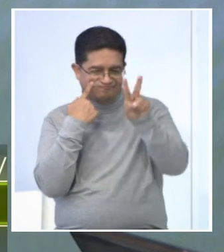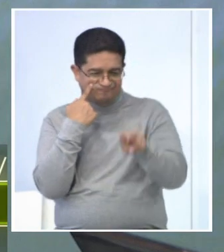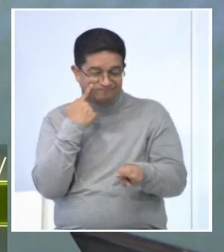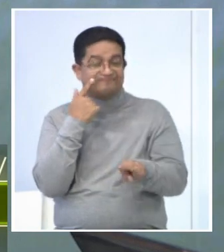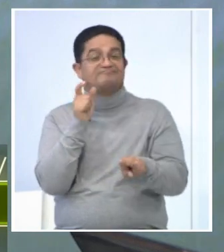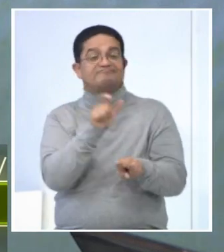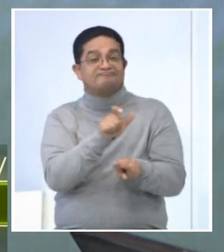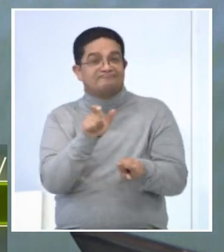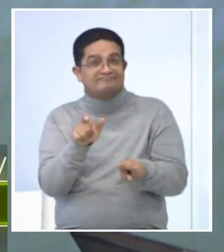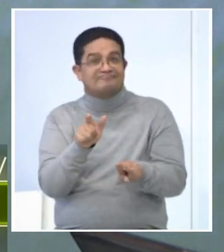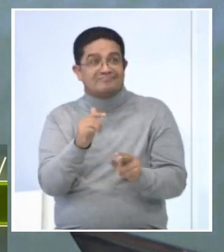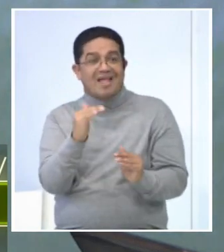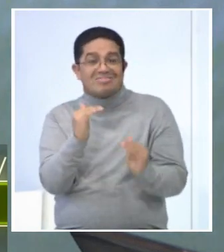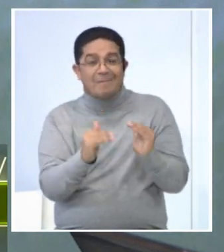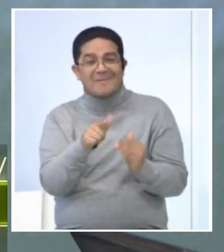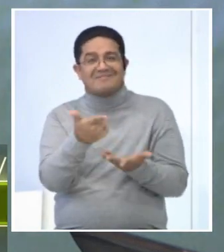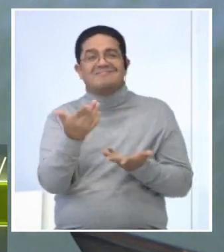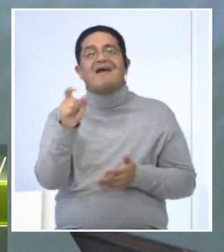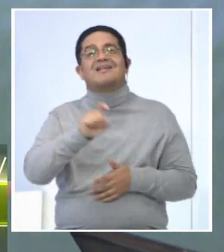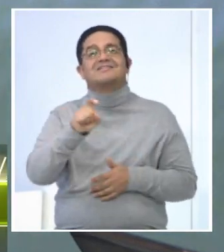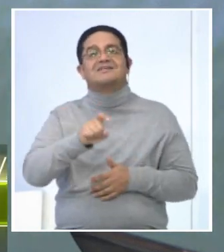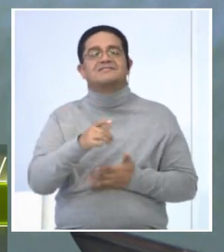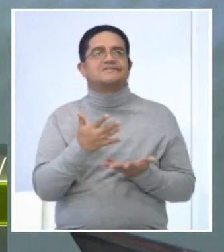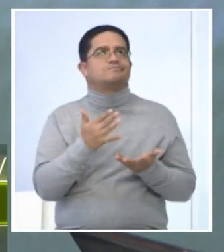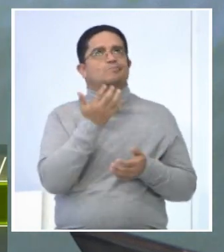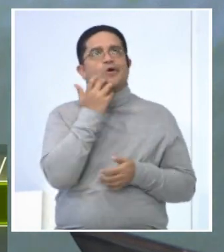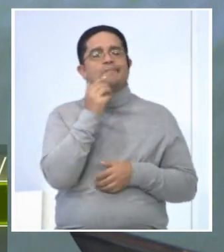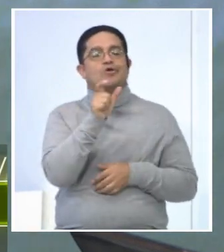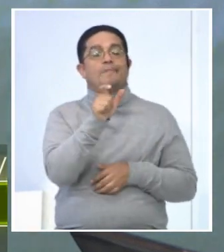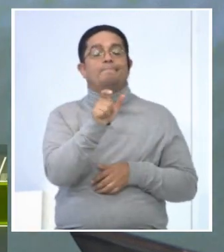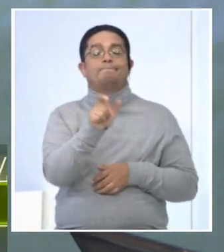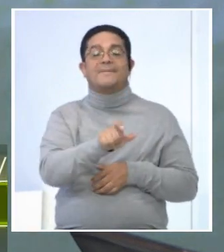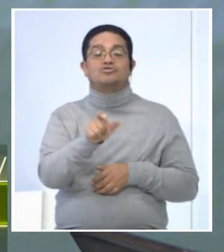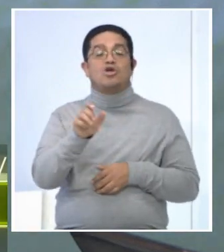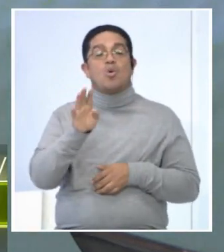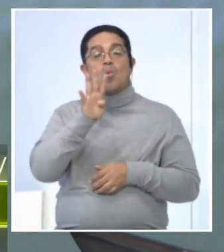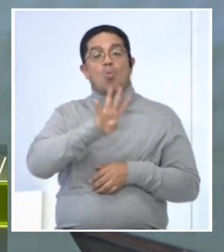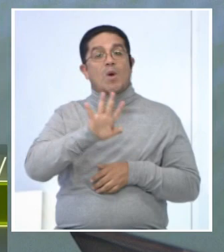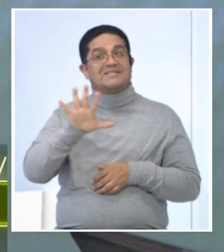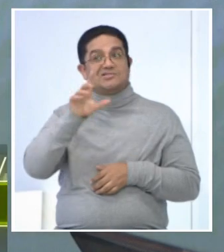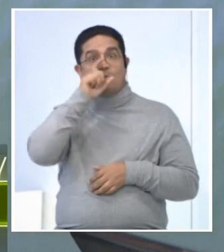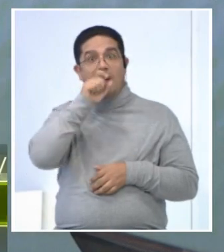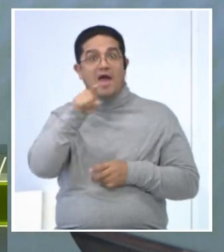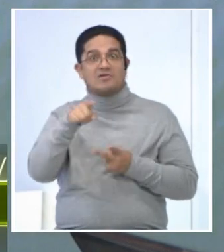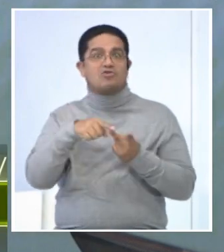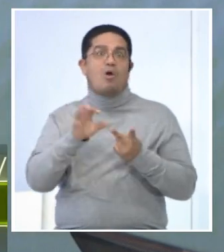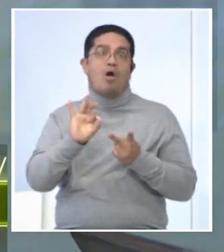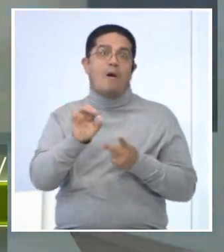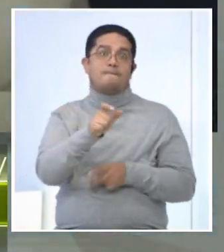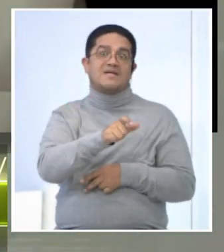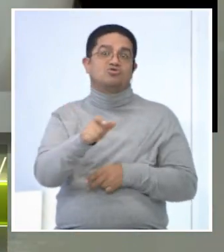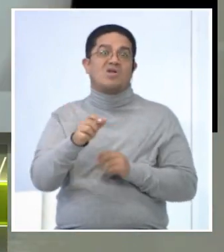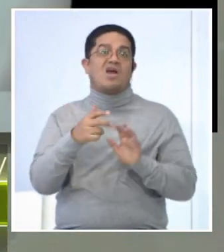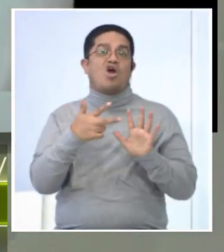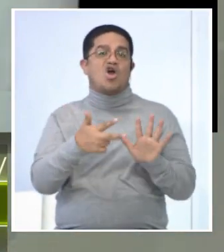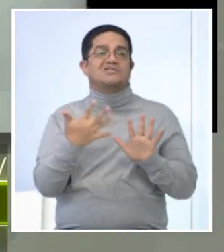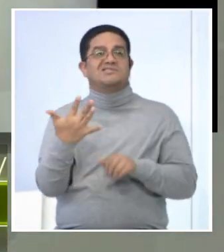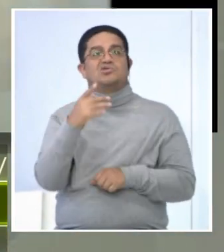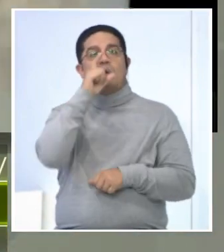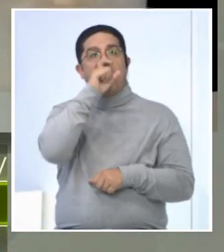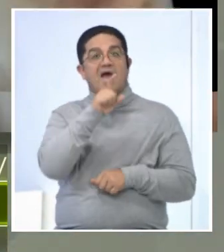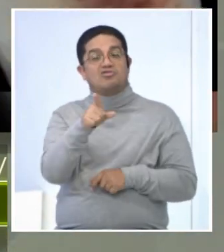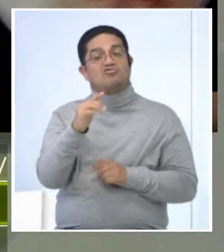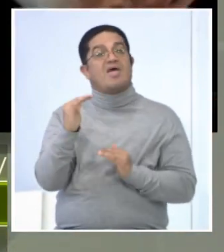dependiendo de su requerimiento. No es lo mismo un paciente de 45 años a uno de 85 años. Entonces va a depender de la funcionalidad